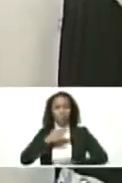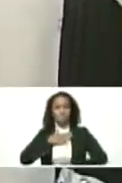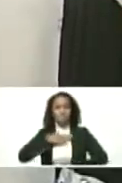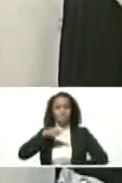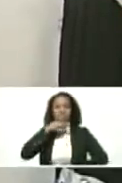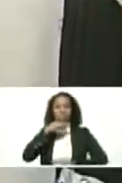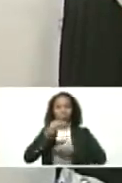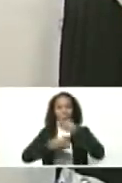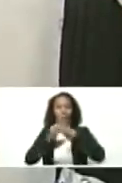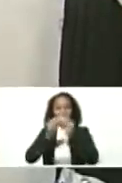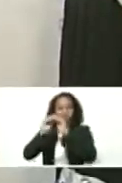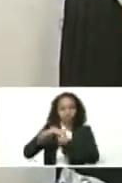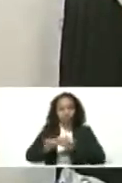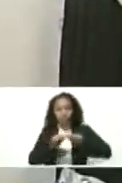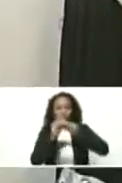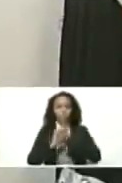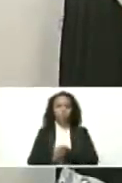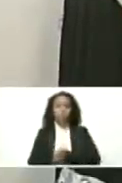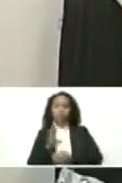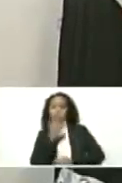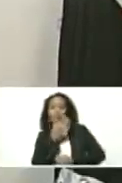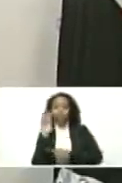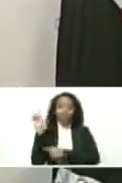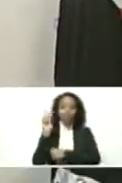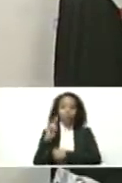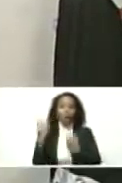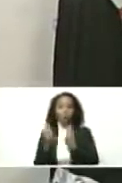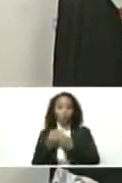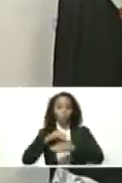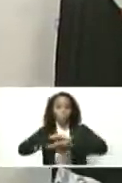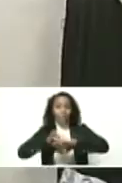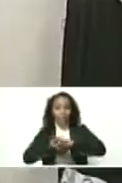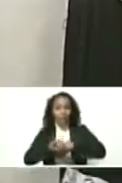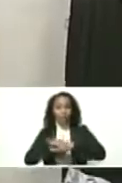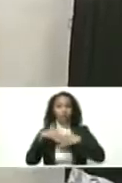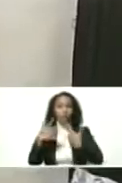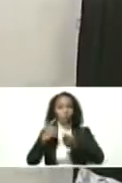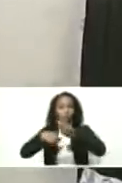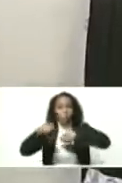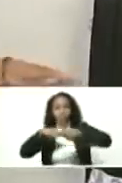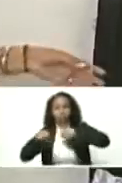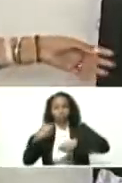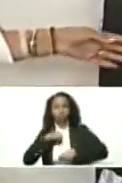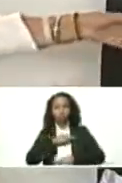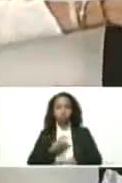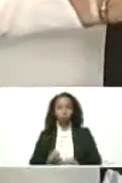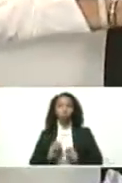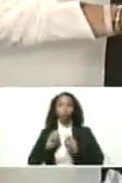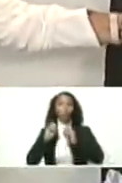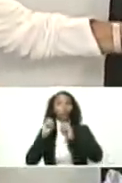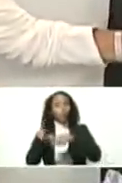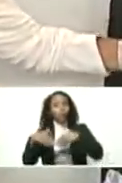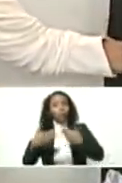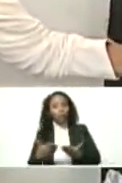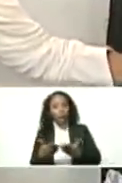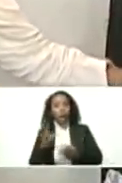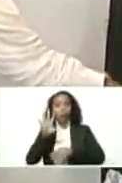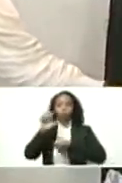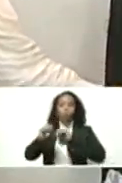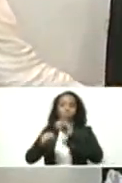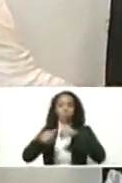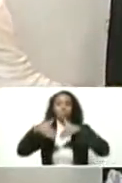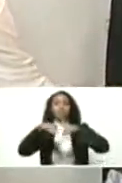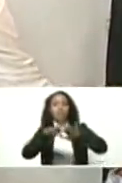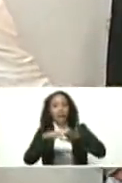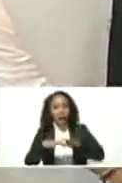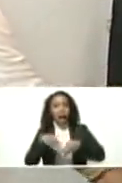nieto. Y bueno, en Vitrina Venezuela y con el Ministerio de Comercio hemos tenido la oportunidad de comprar telas,